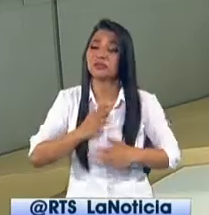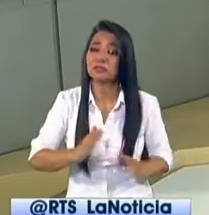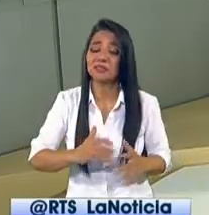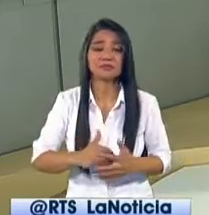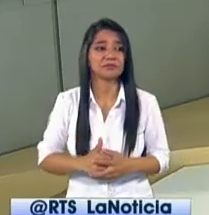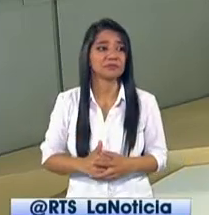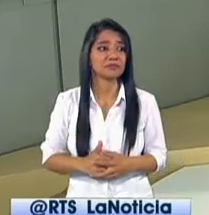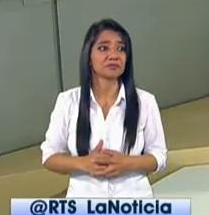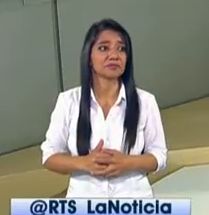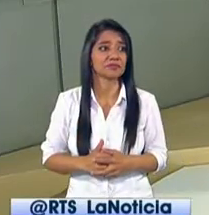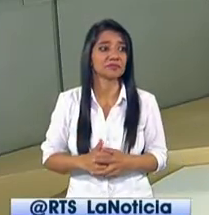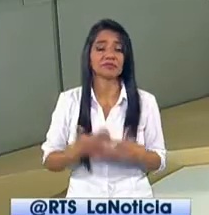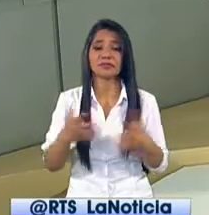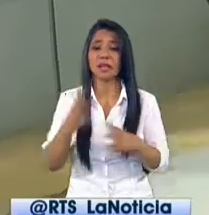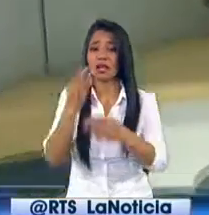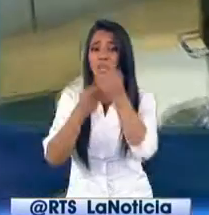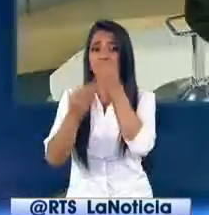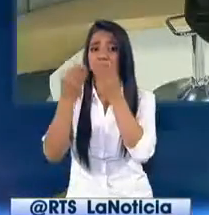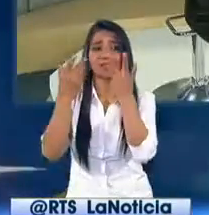alguien